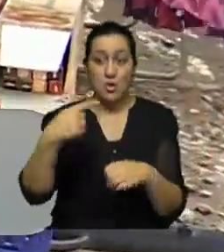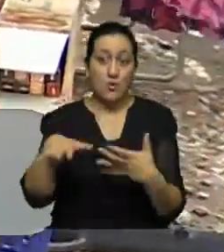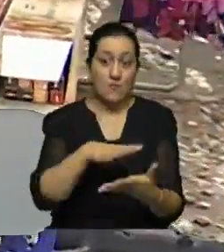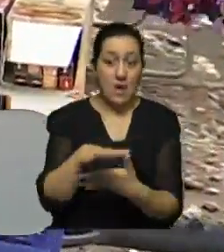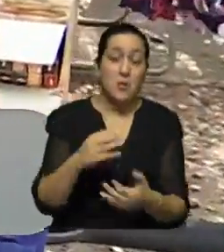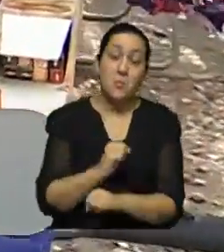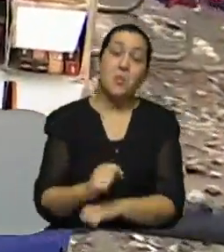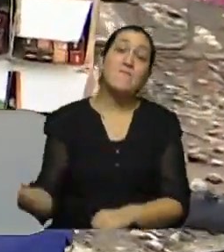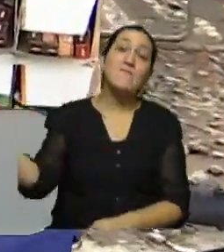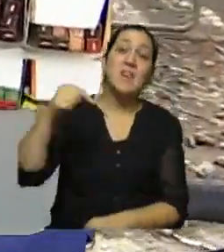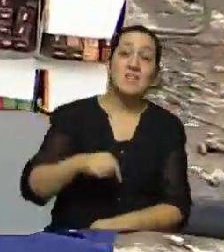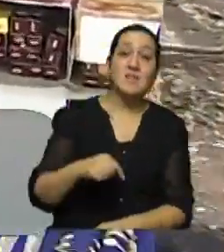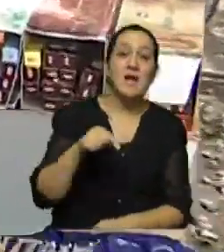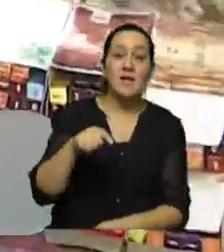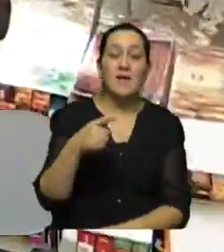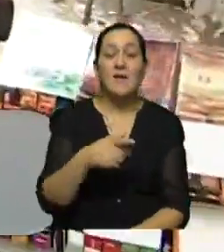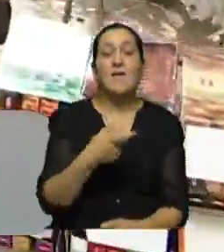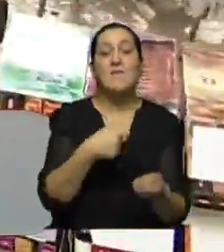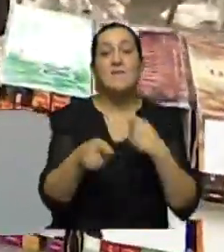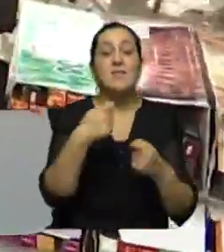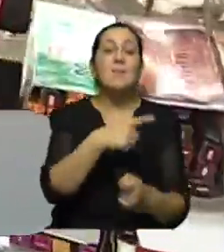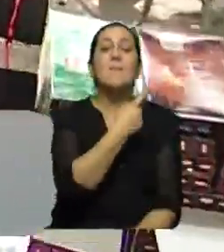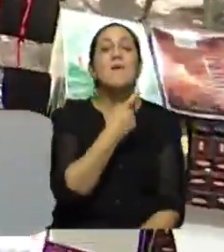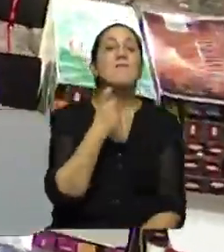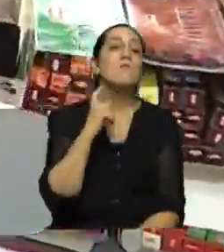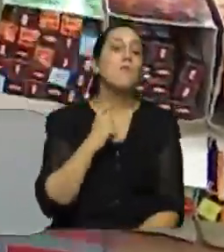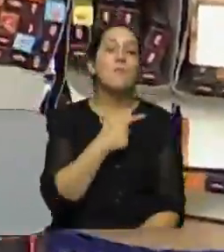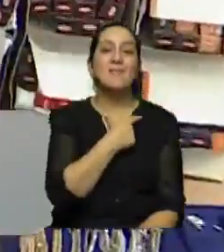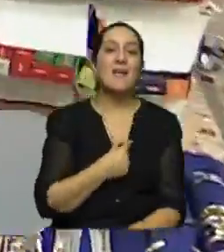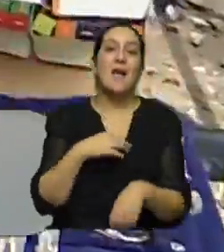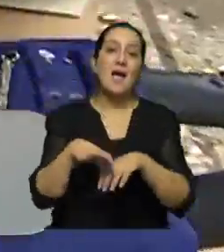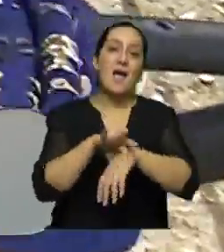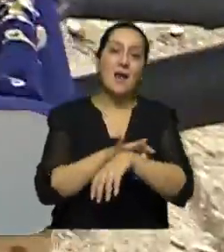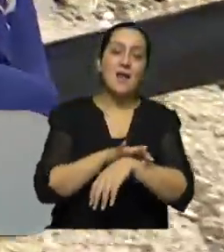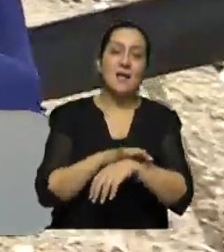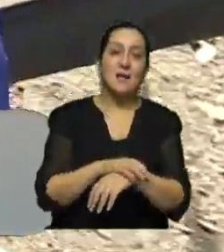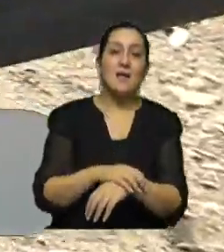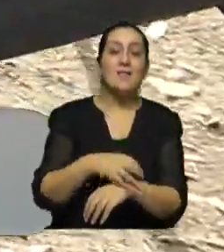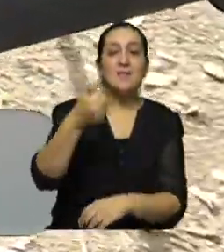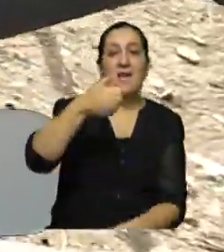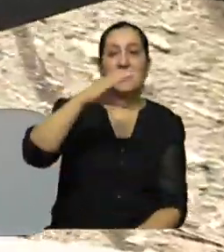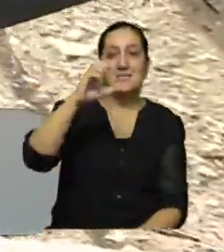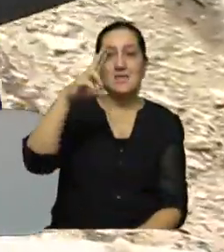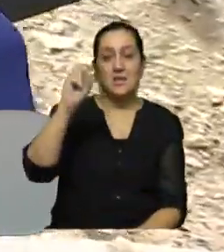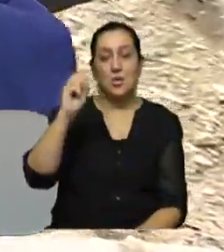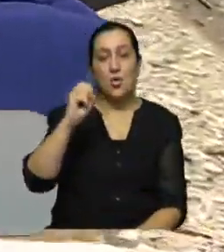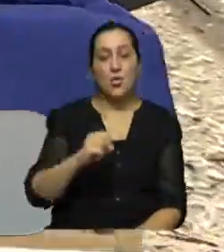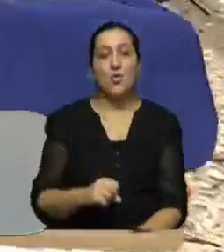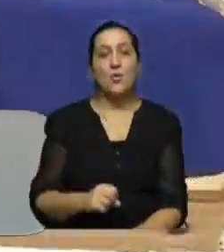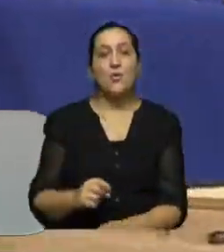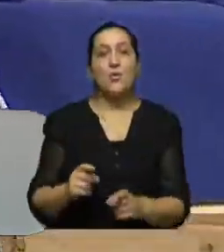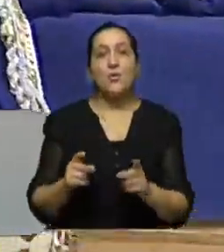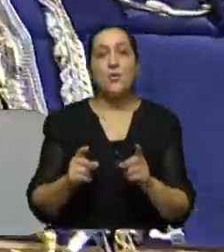aquí. ¿Qué tenemos? Acá estamos vendiendo perfumes y veo alhajas también. Perfumes, joyas de acero quirúrgico. Guía de